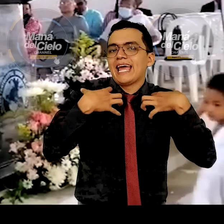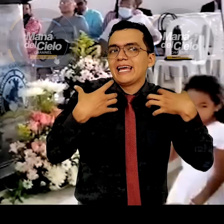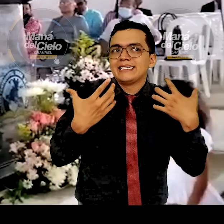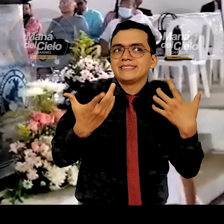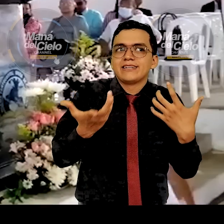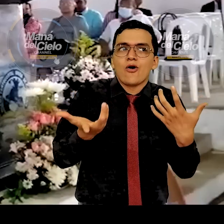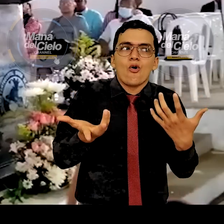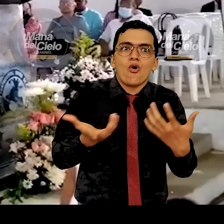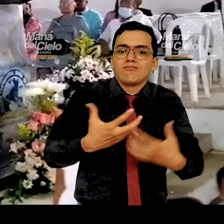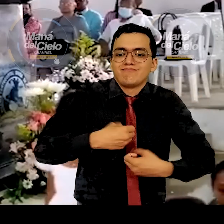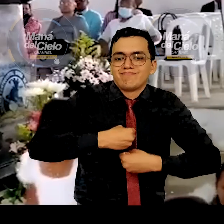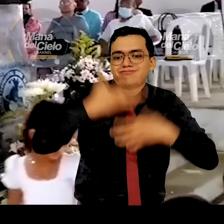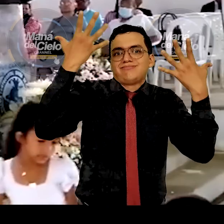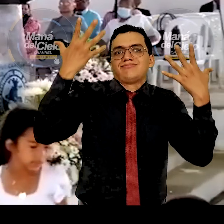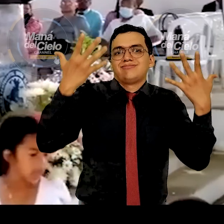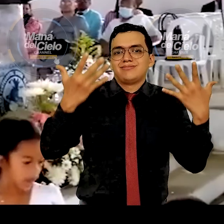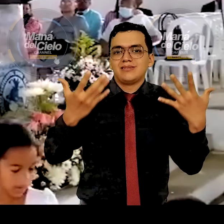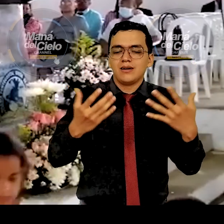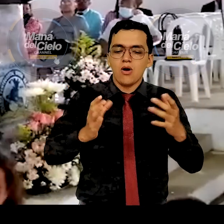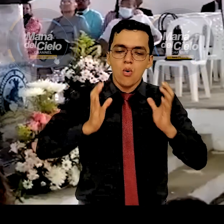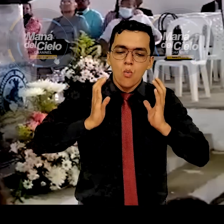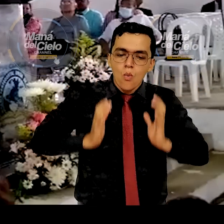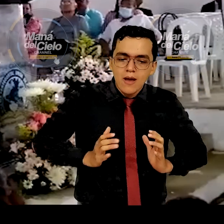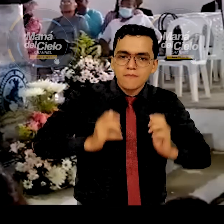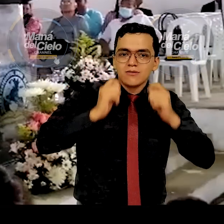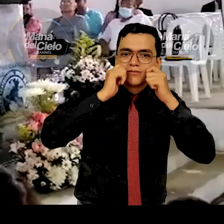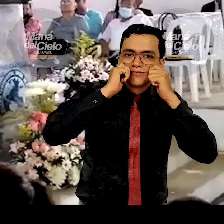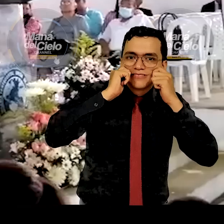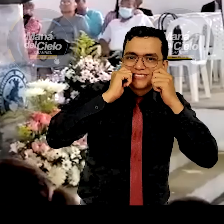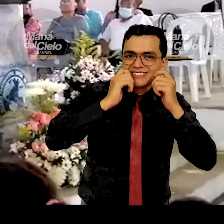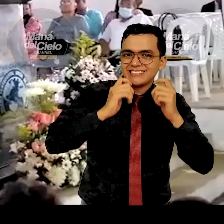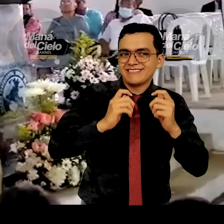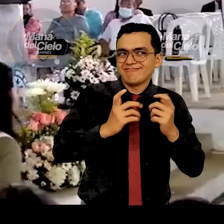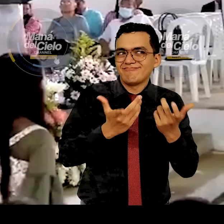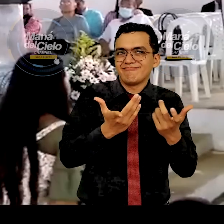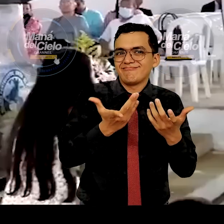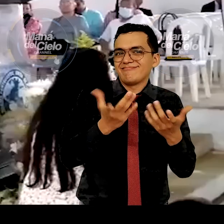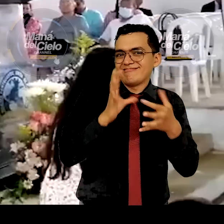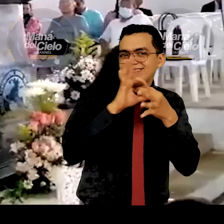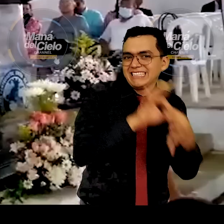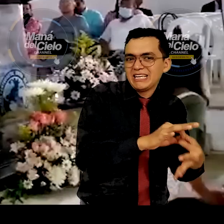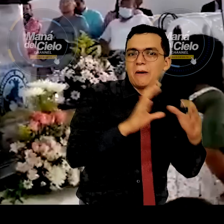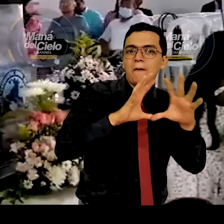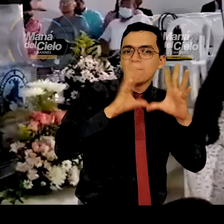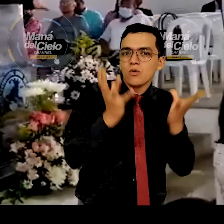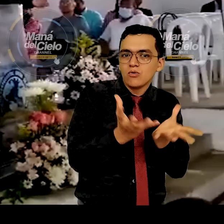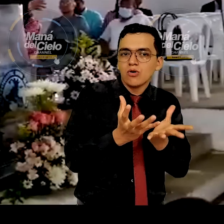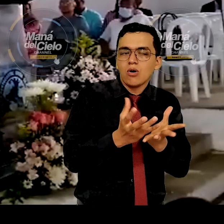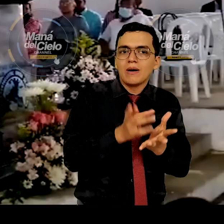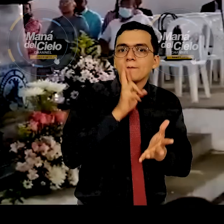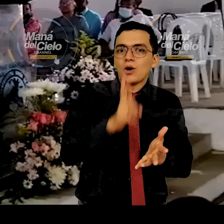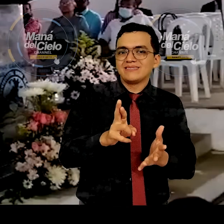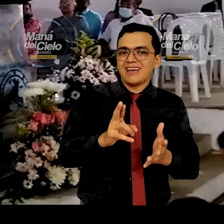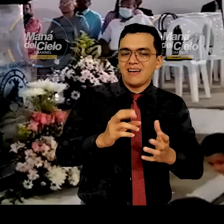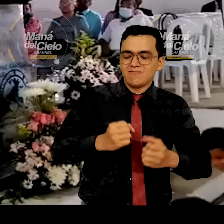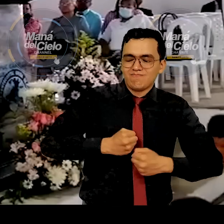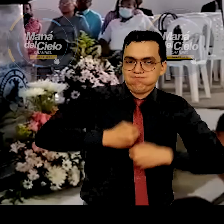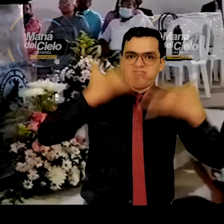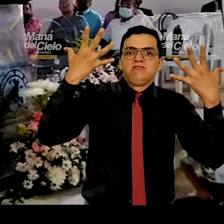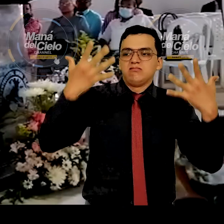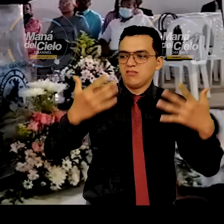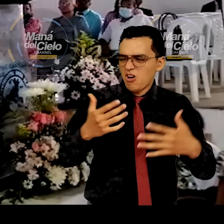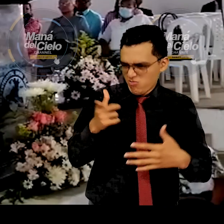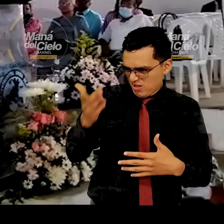O puede decir, oye, ¿verdad? El hermano, ¿quién sabe qué iría a pensar el pobrecito? ¿Verdad? ¿Por dónde me vio? Es el